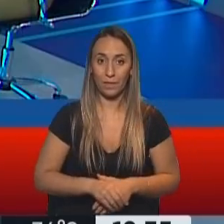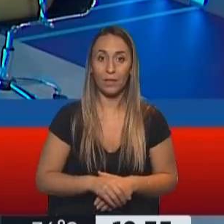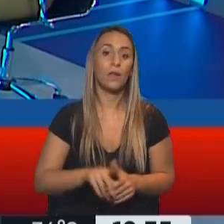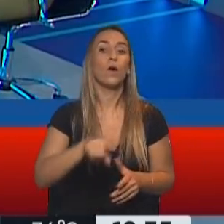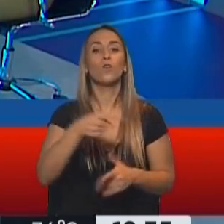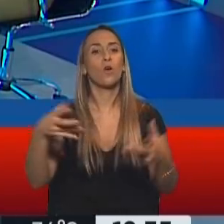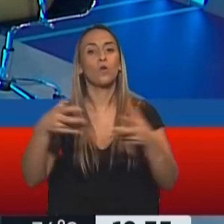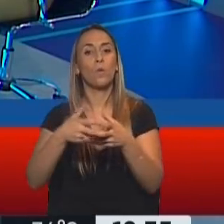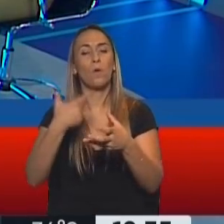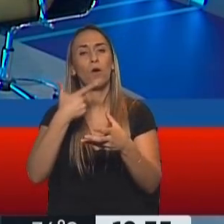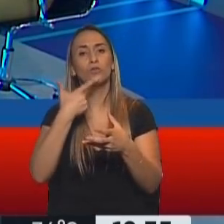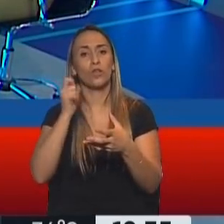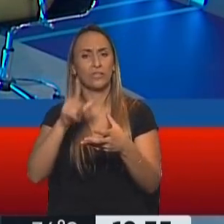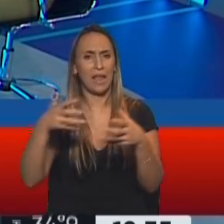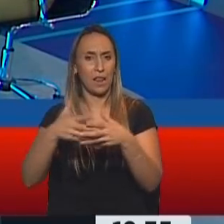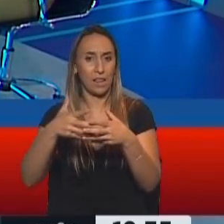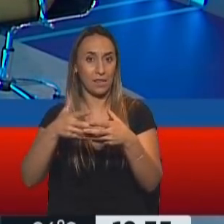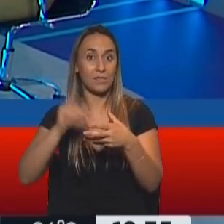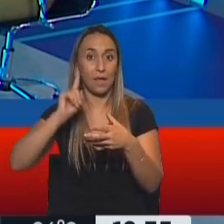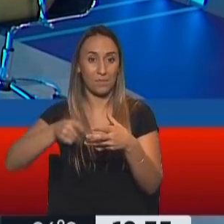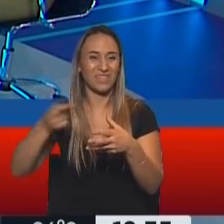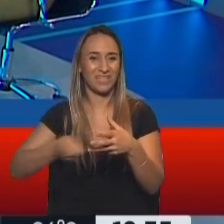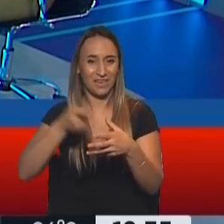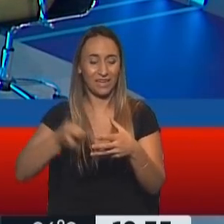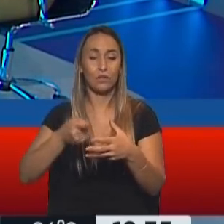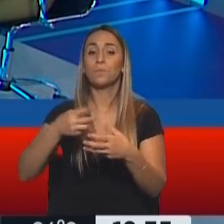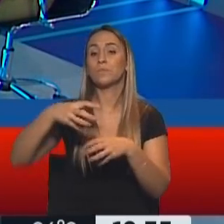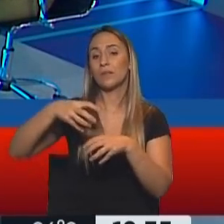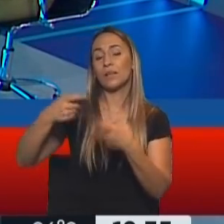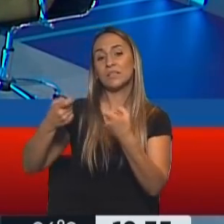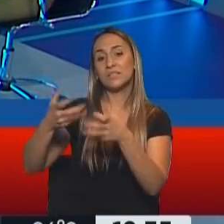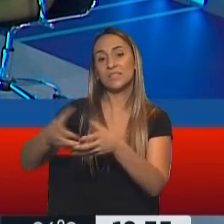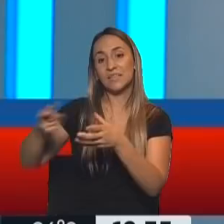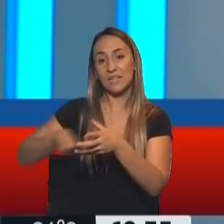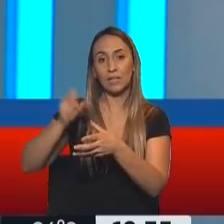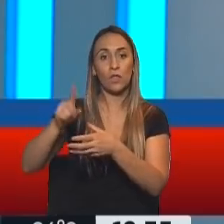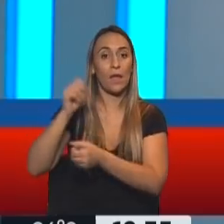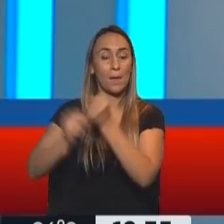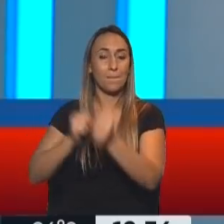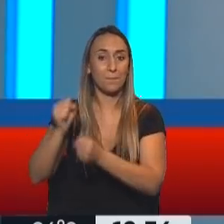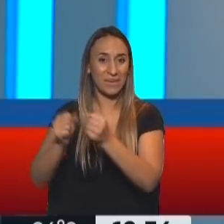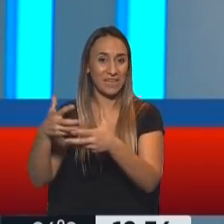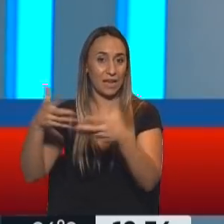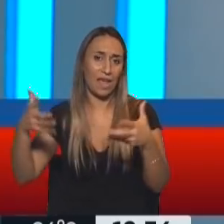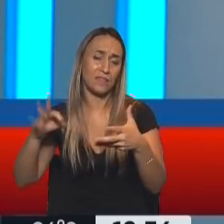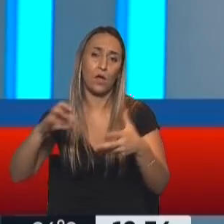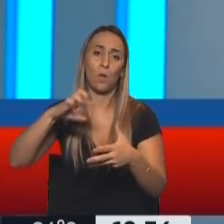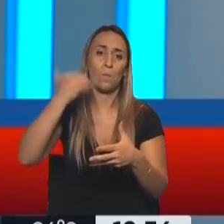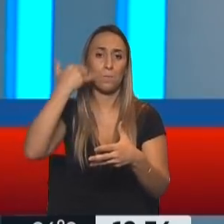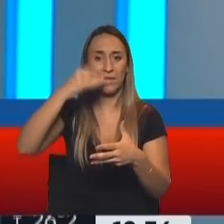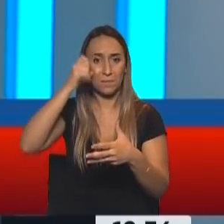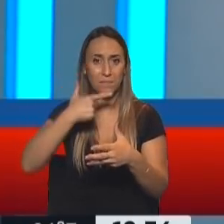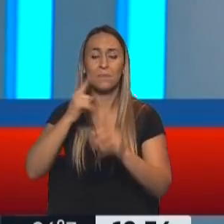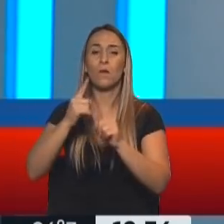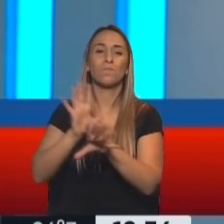movimientos sociales van a participar. Cámaras empresarias, tanto de pequeñas como a pyme, hasta el grupo de los